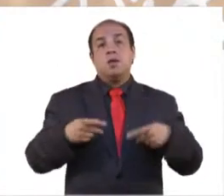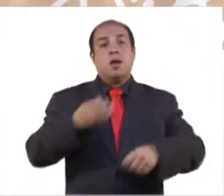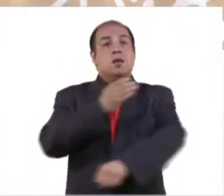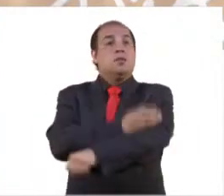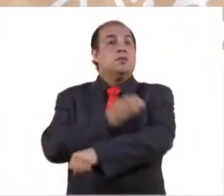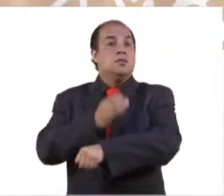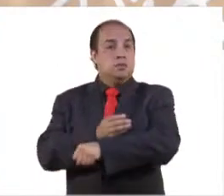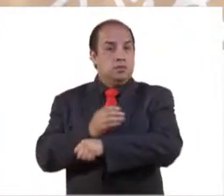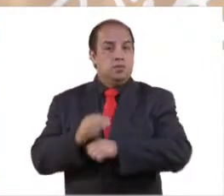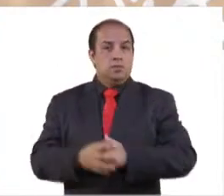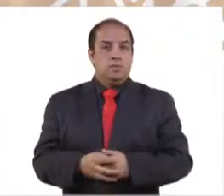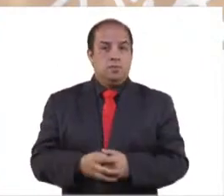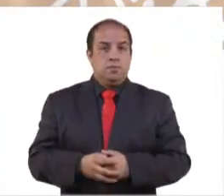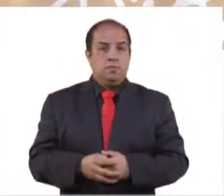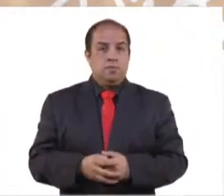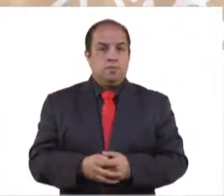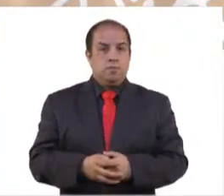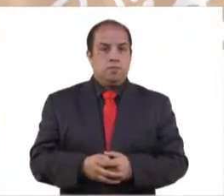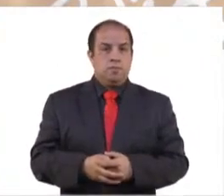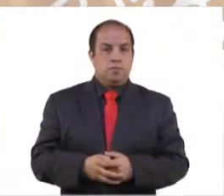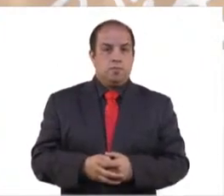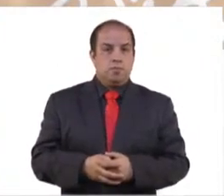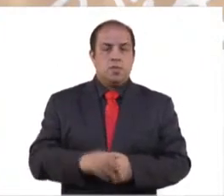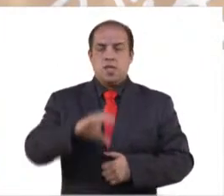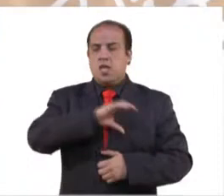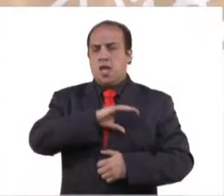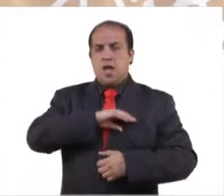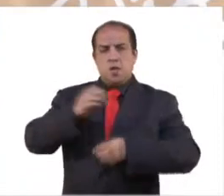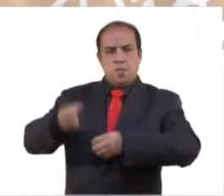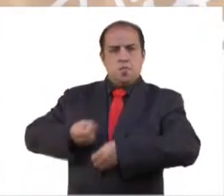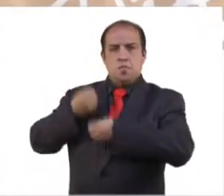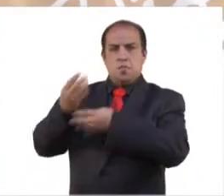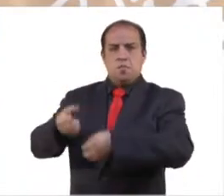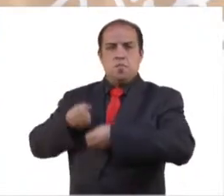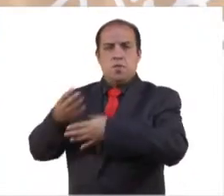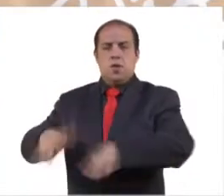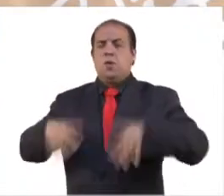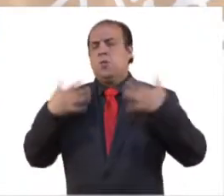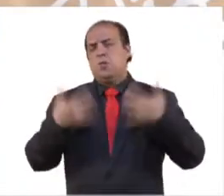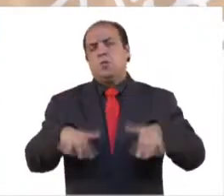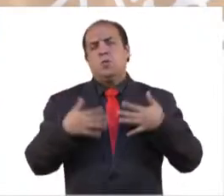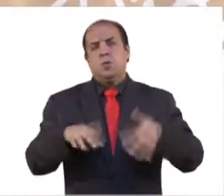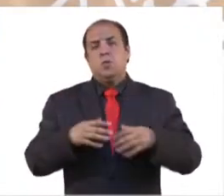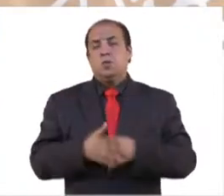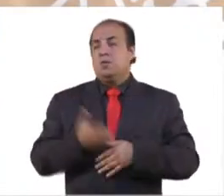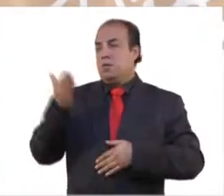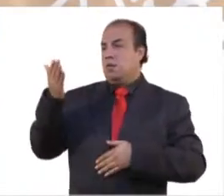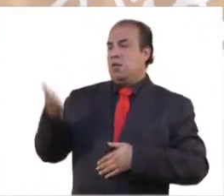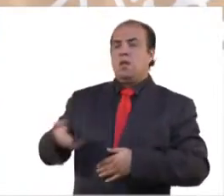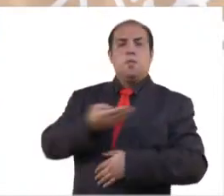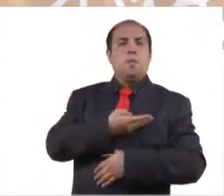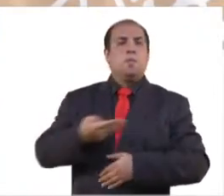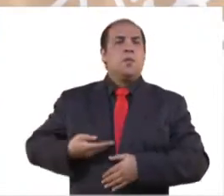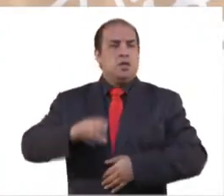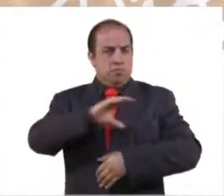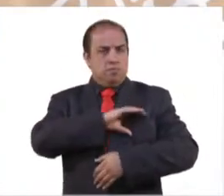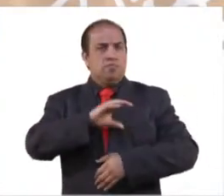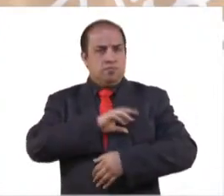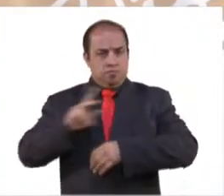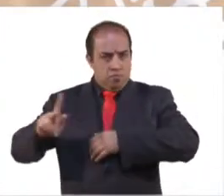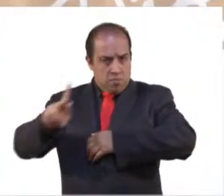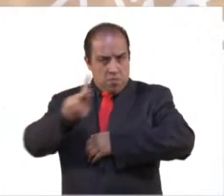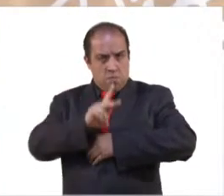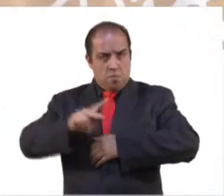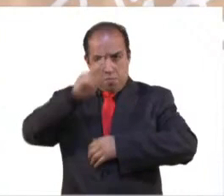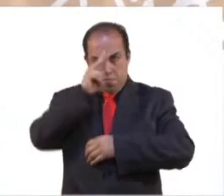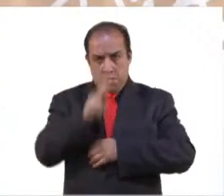acompañaran? Y las muestras de cariño impresionantes. Entonces, es un presidente muy, muy querido por el pueblo. Y el